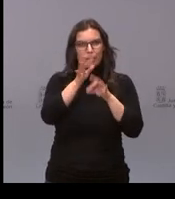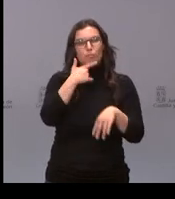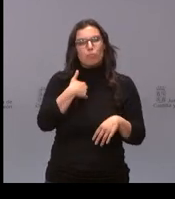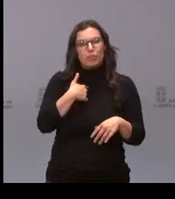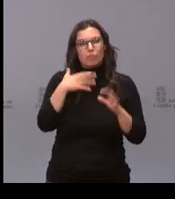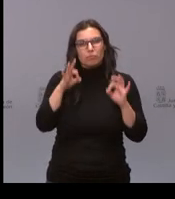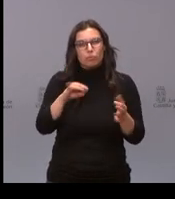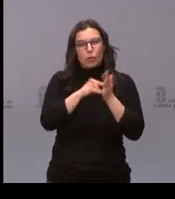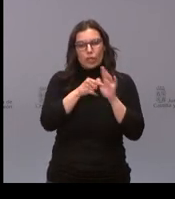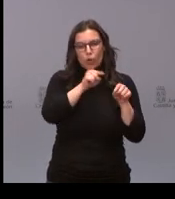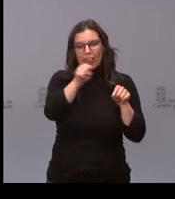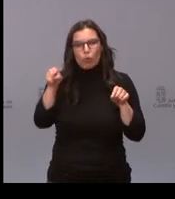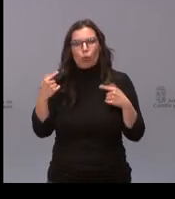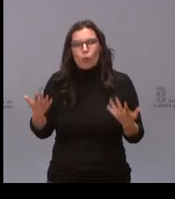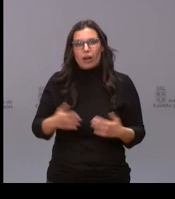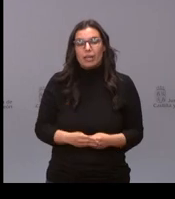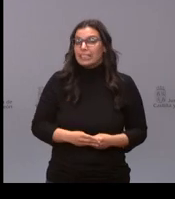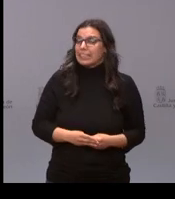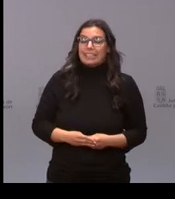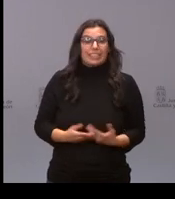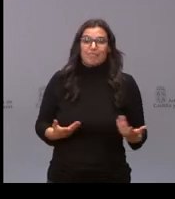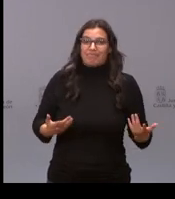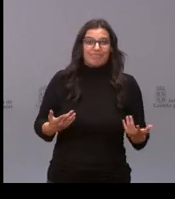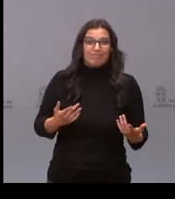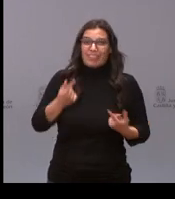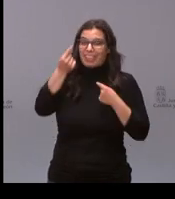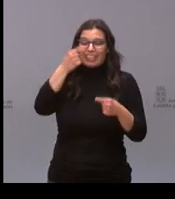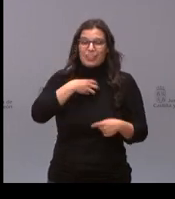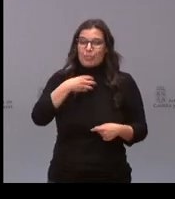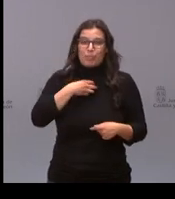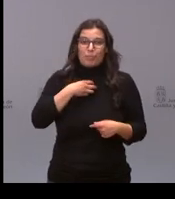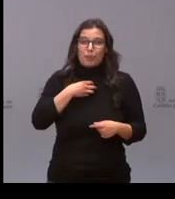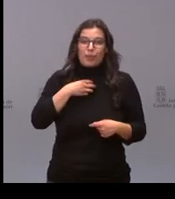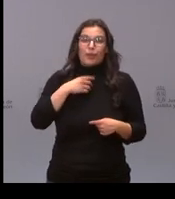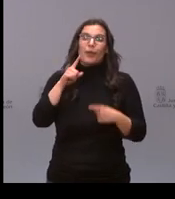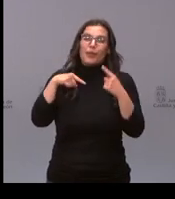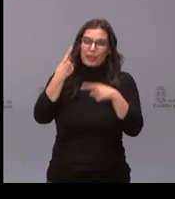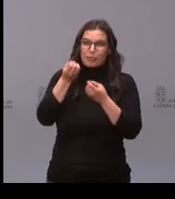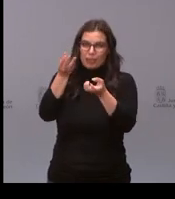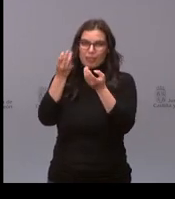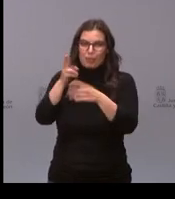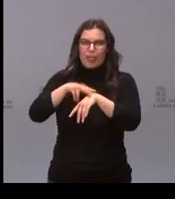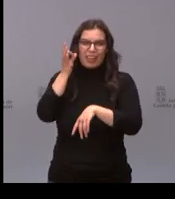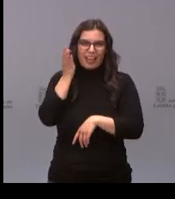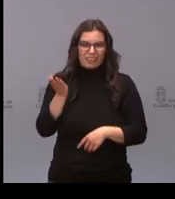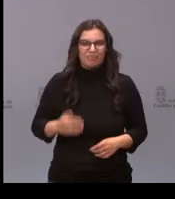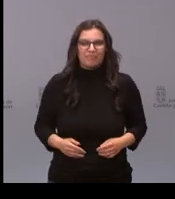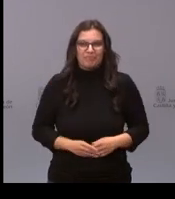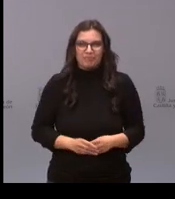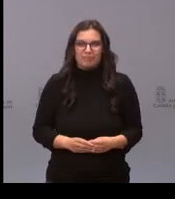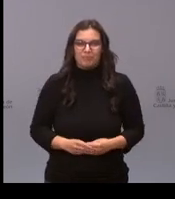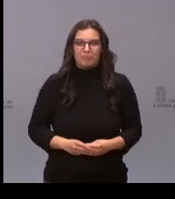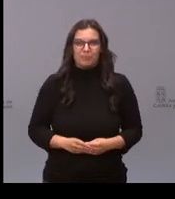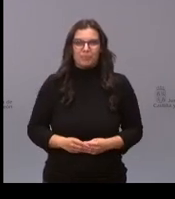van a esas cúpulas? Pues no puedo llegar a tanto detalle. Luego se lo informa la delegada.